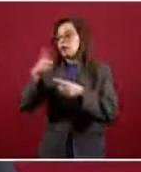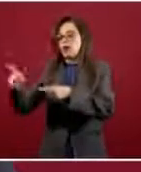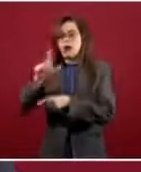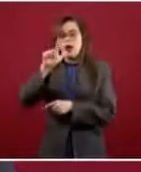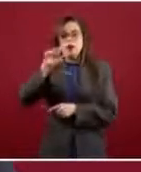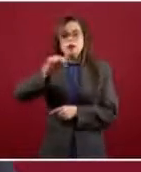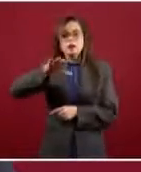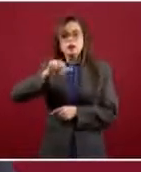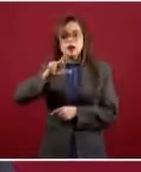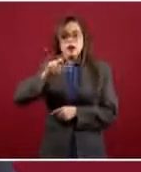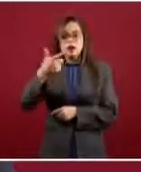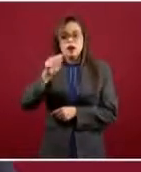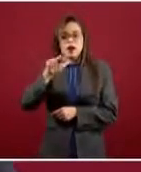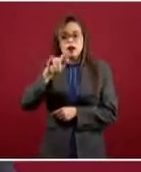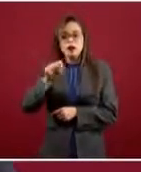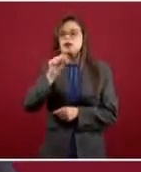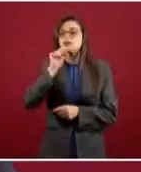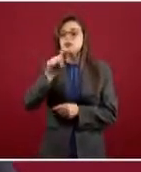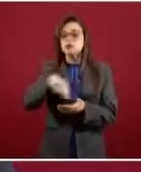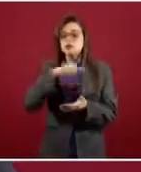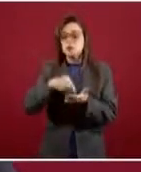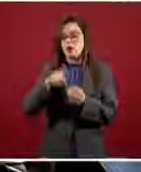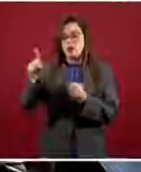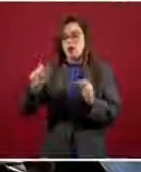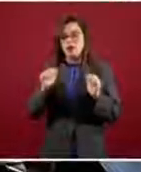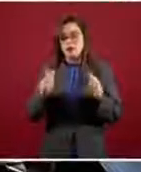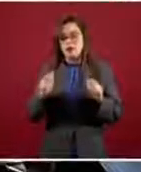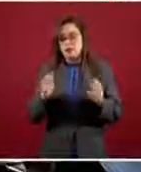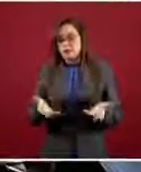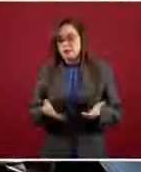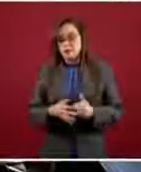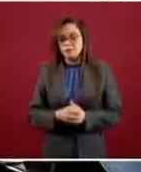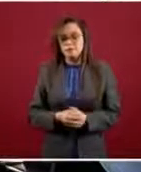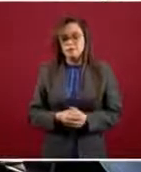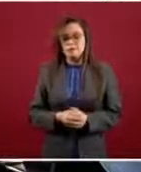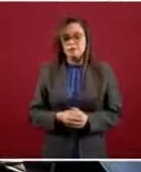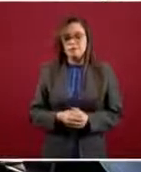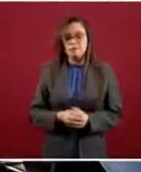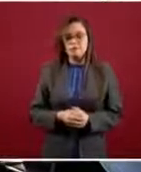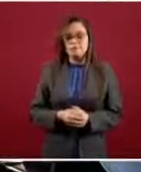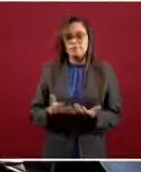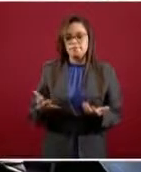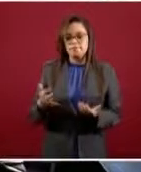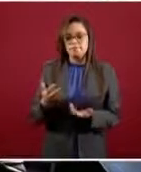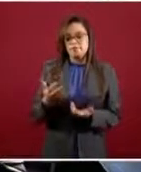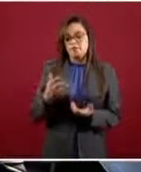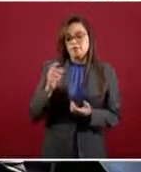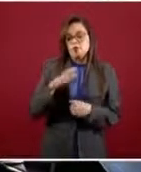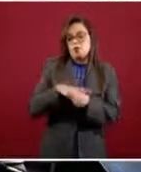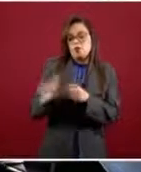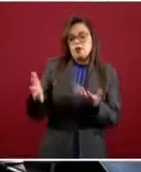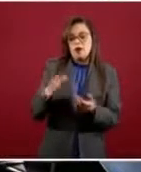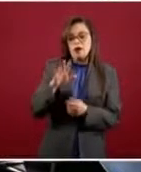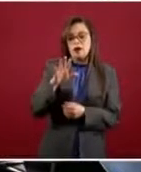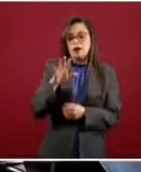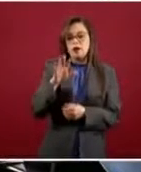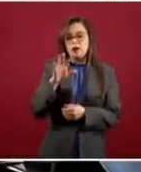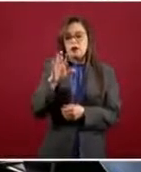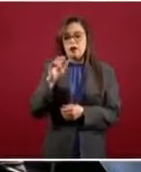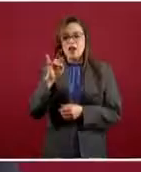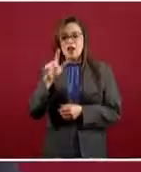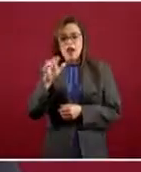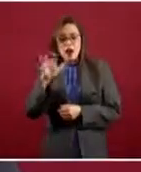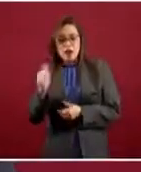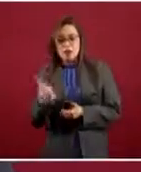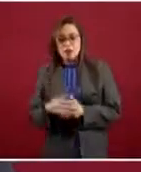de recursos humanos para la salud que puede tener Darfur o Sri Lanka, ¿no? Por ponerlo en perspectiva. Ante